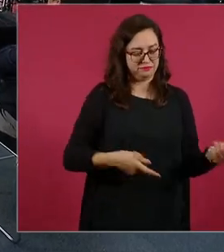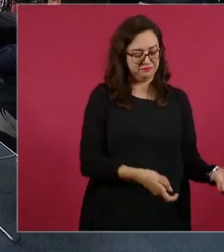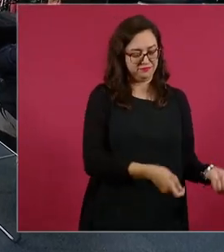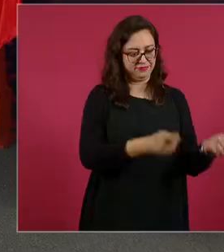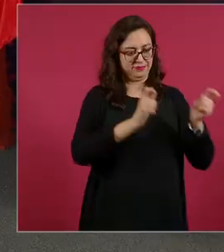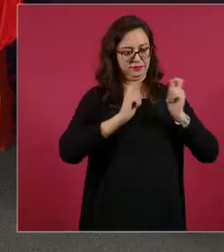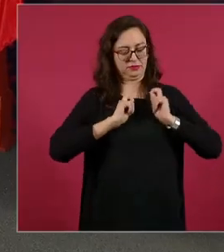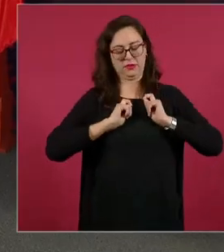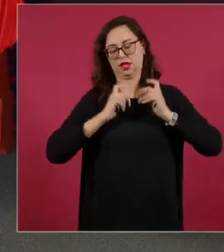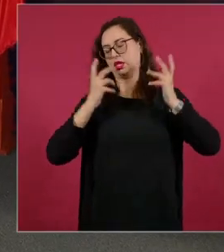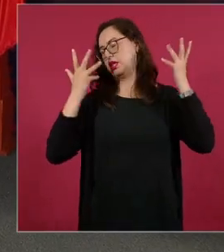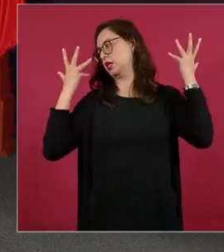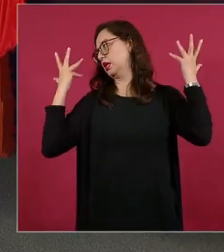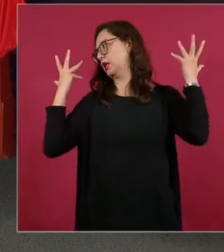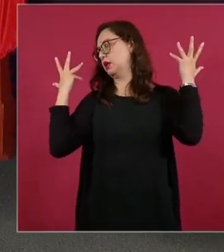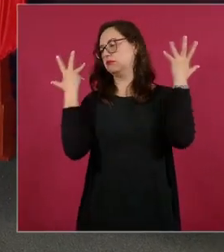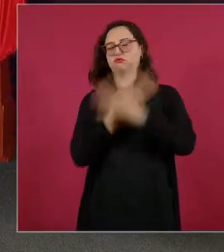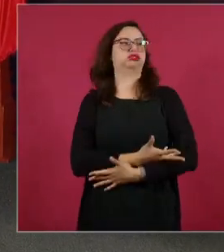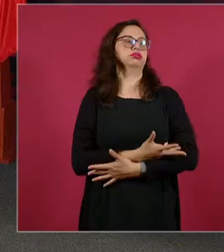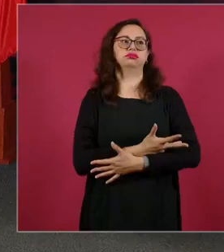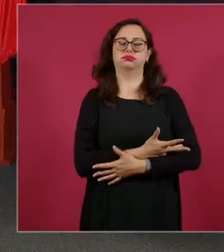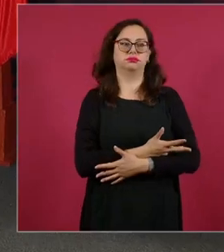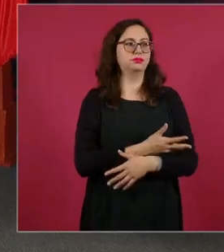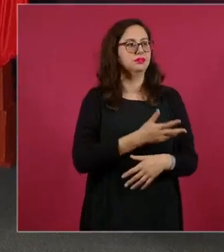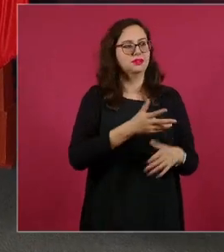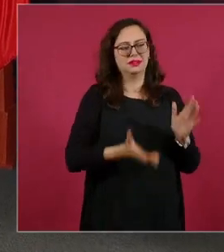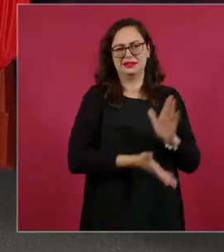de obras por todos lados